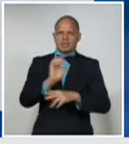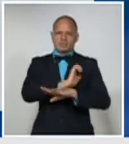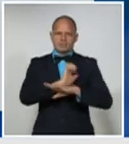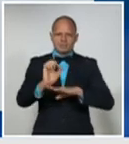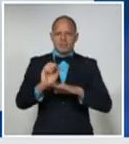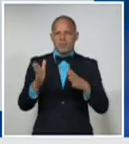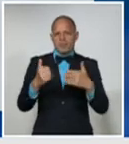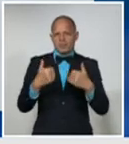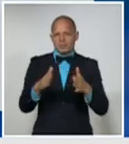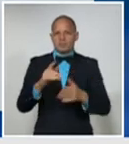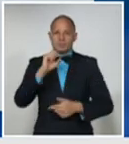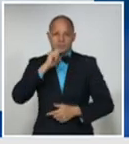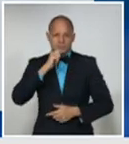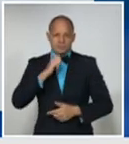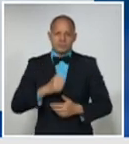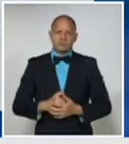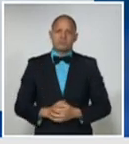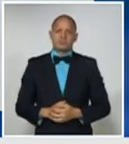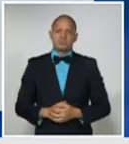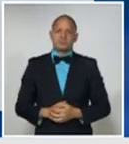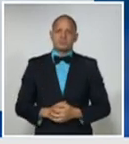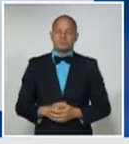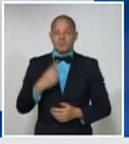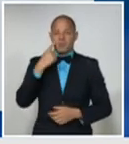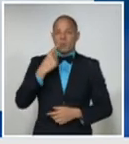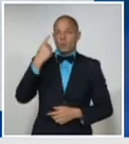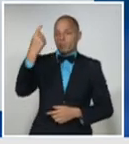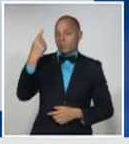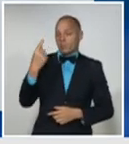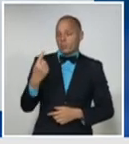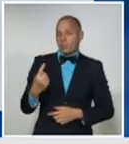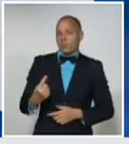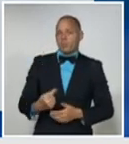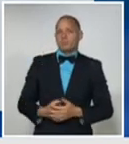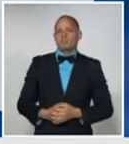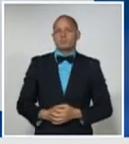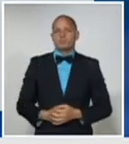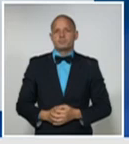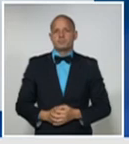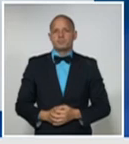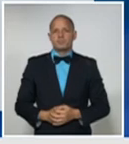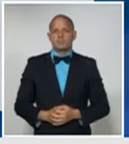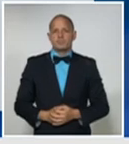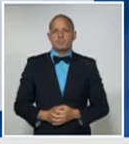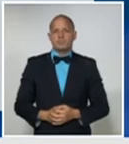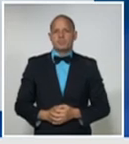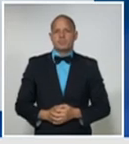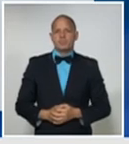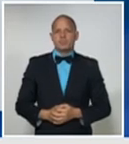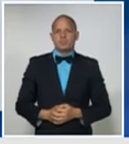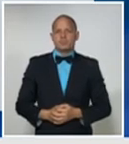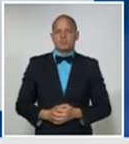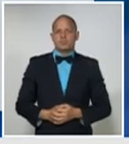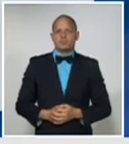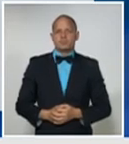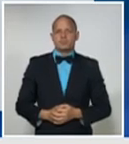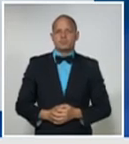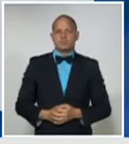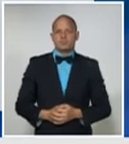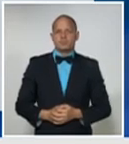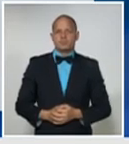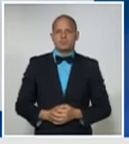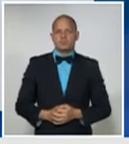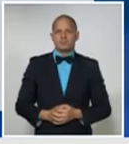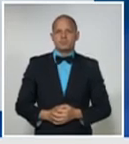de Estados Unidos, 1 de cada uno. Significar lo que ha representado